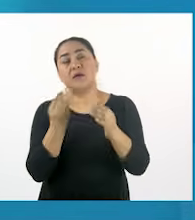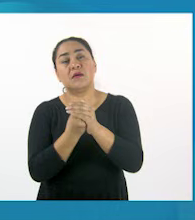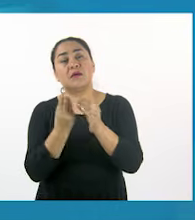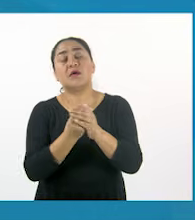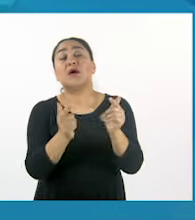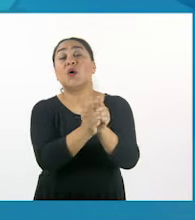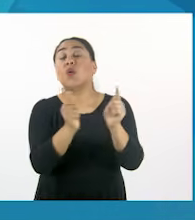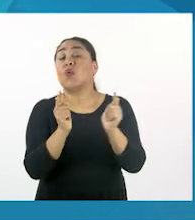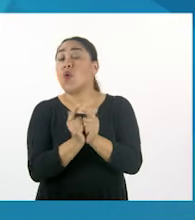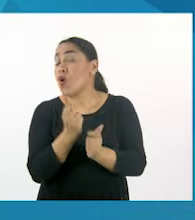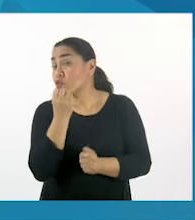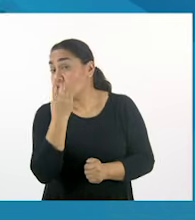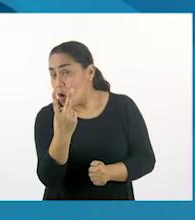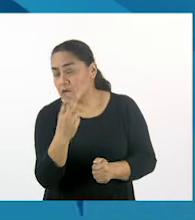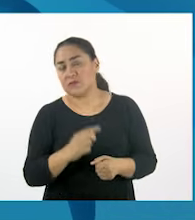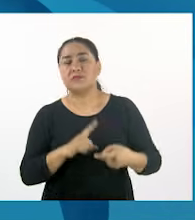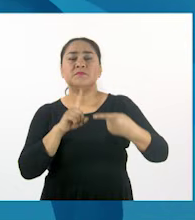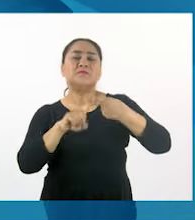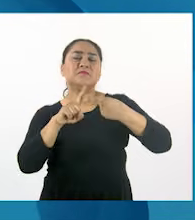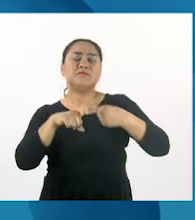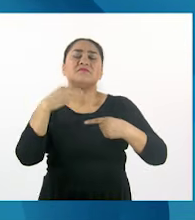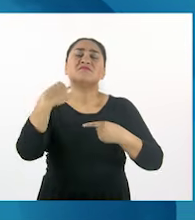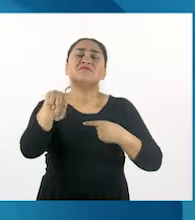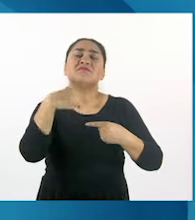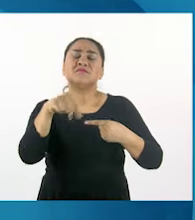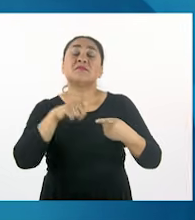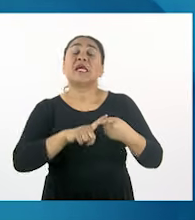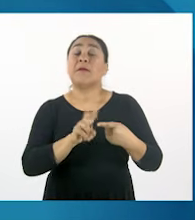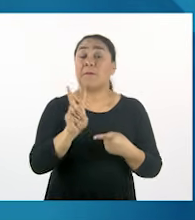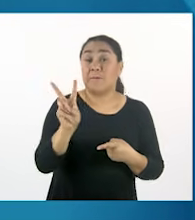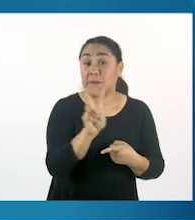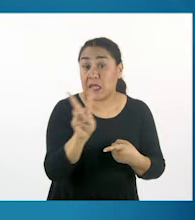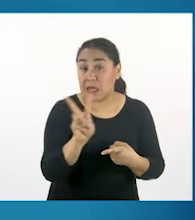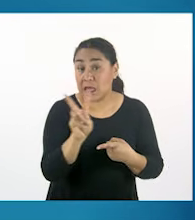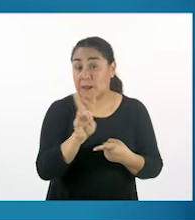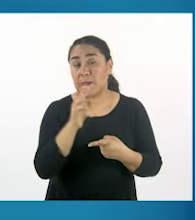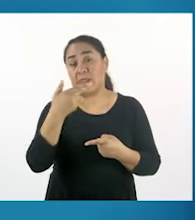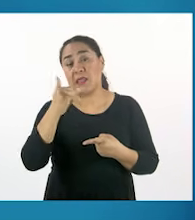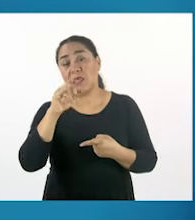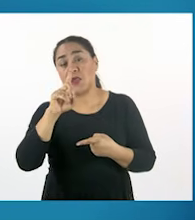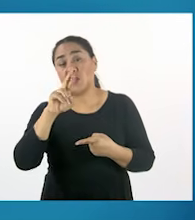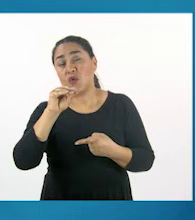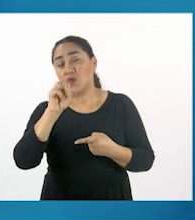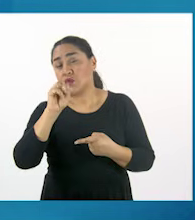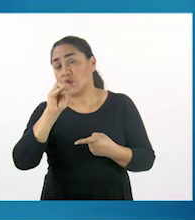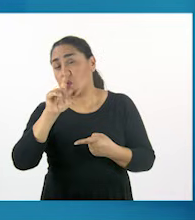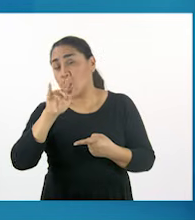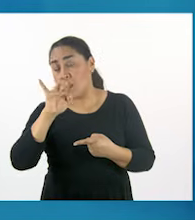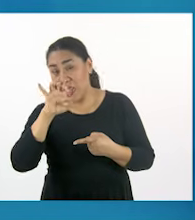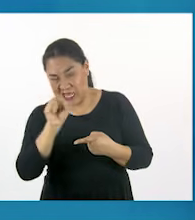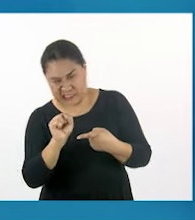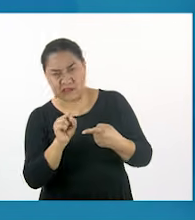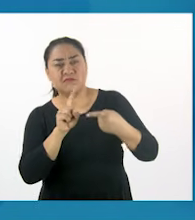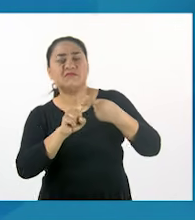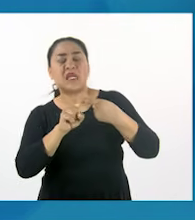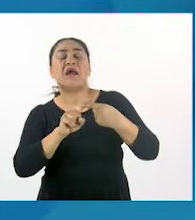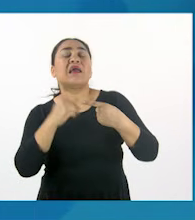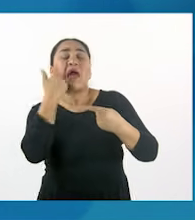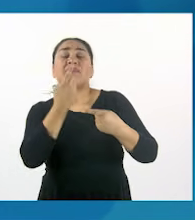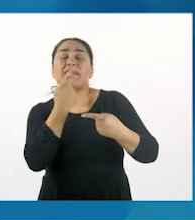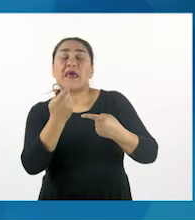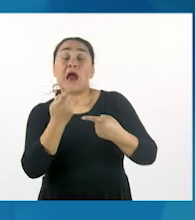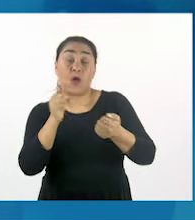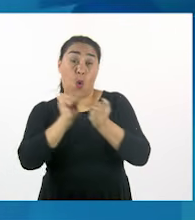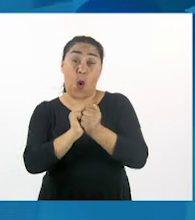dos clases. Unas son llamadas vitaminas hidrosolubles, ya que se disuelven en